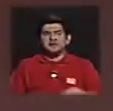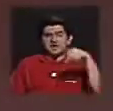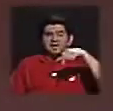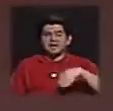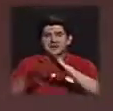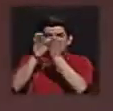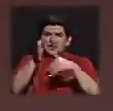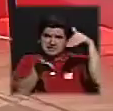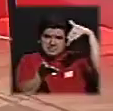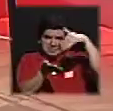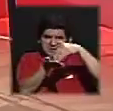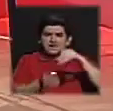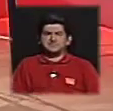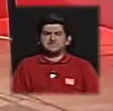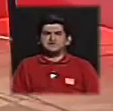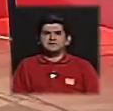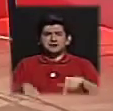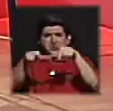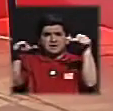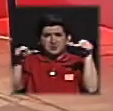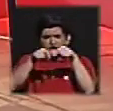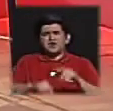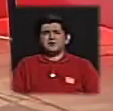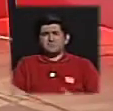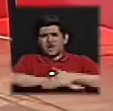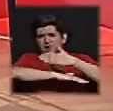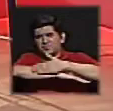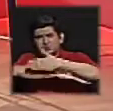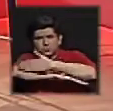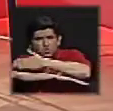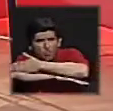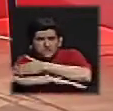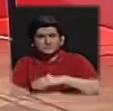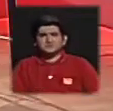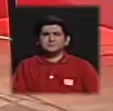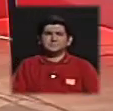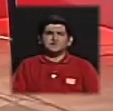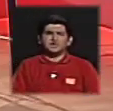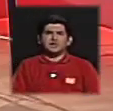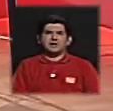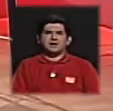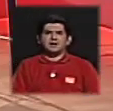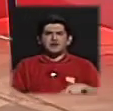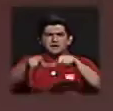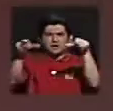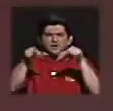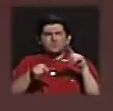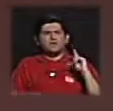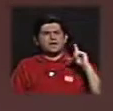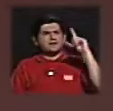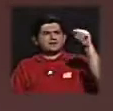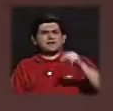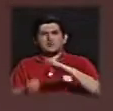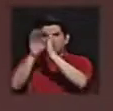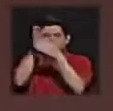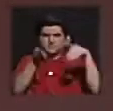intermontana, y que las zonas costeras y las zonas más alejadas de este valle